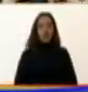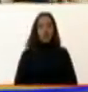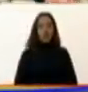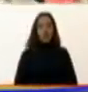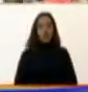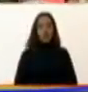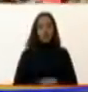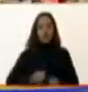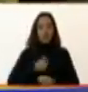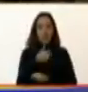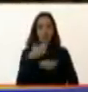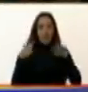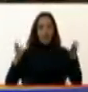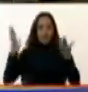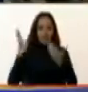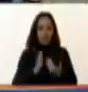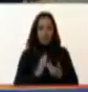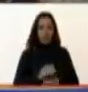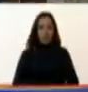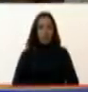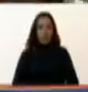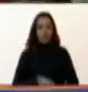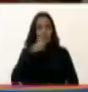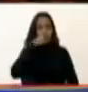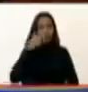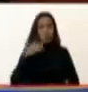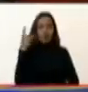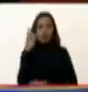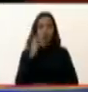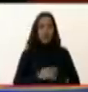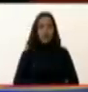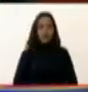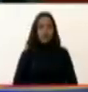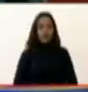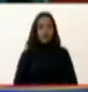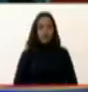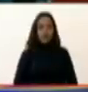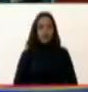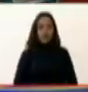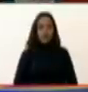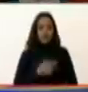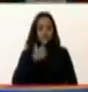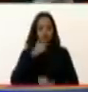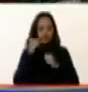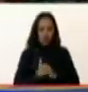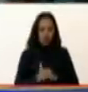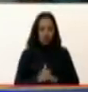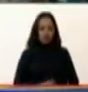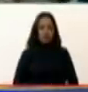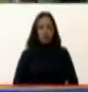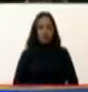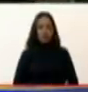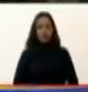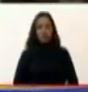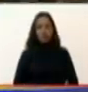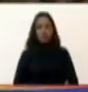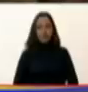Será más grande lo que viene para el pueblo de Bolivia. No lo duden, así será.